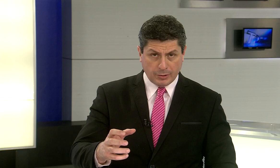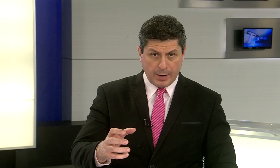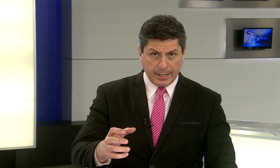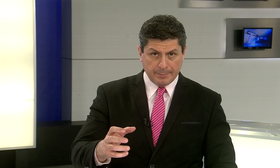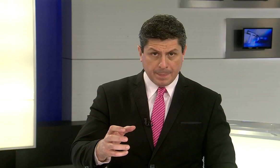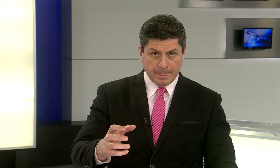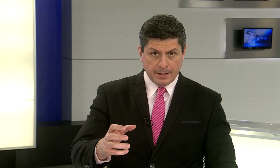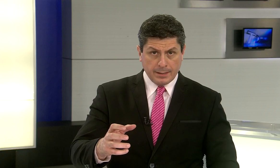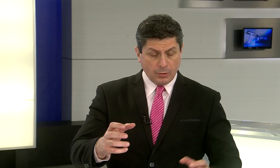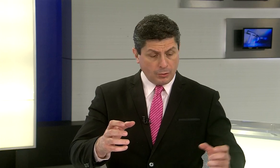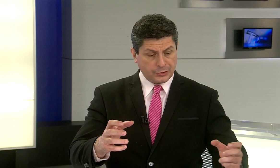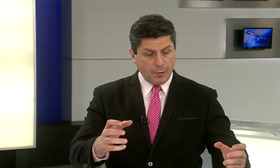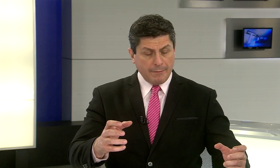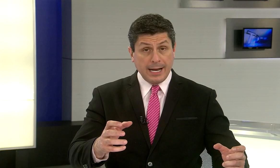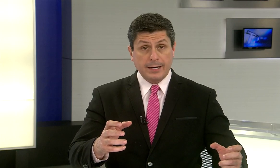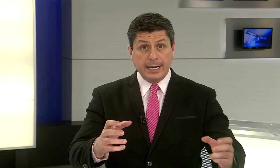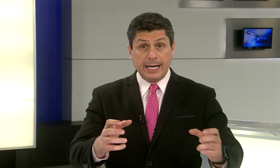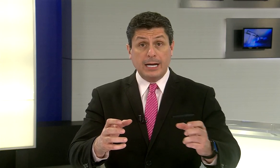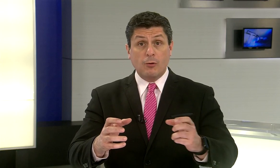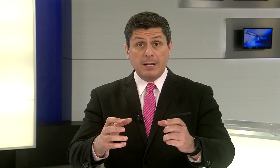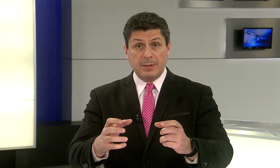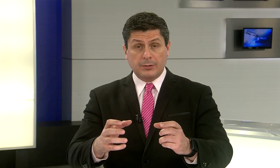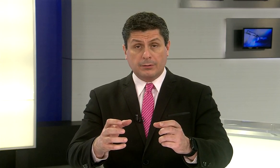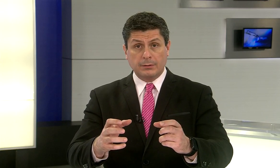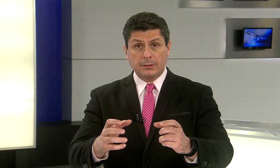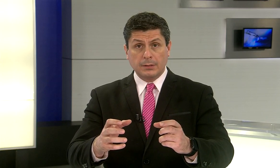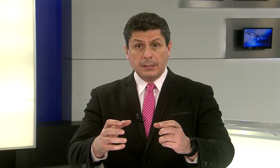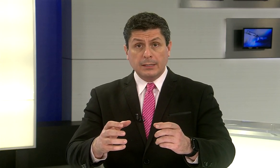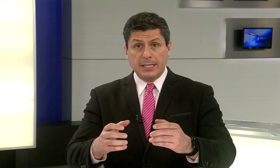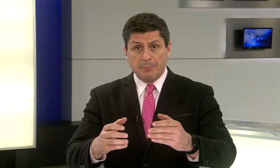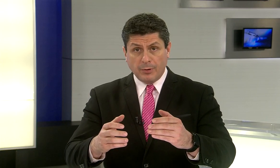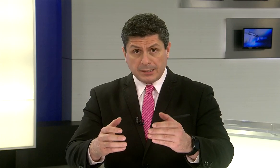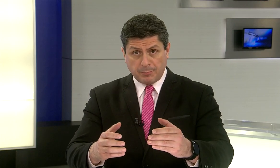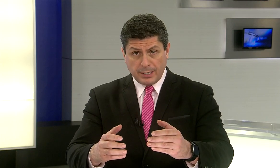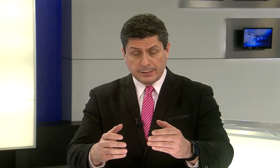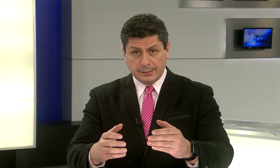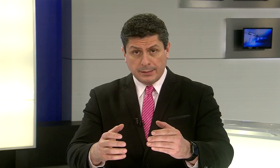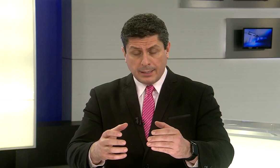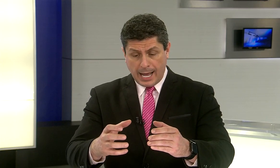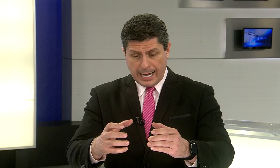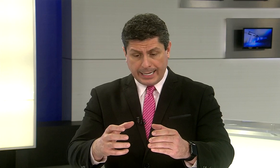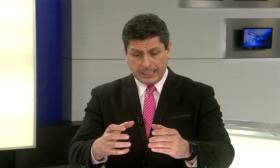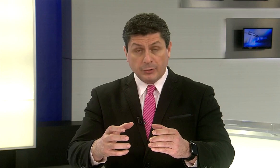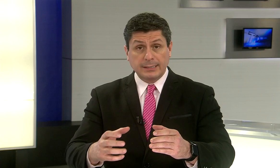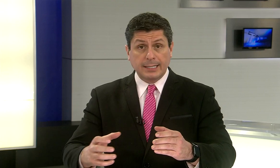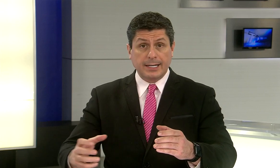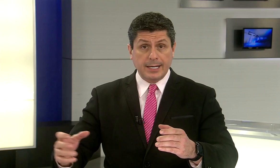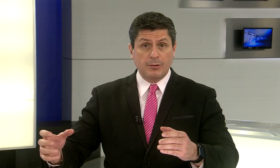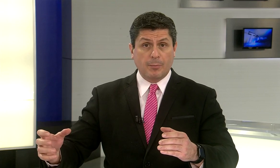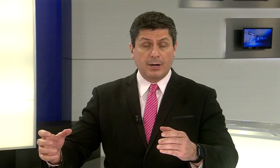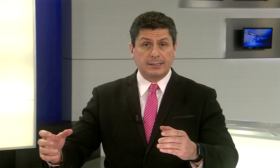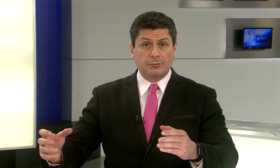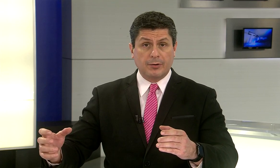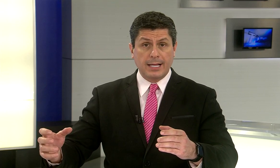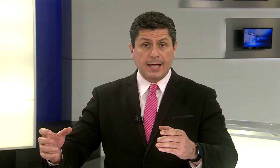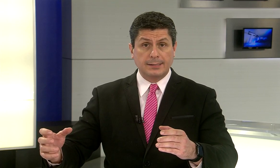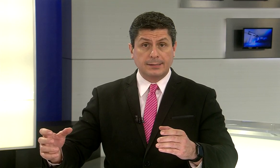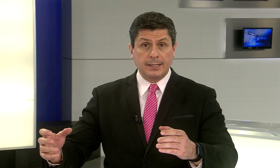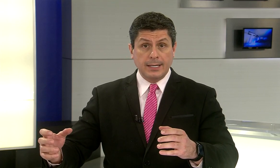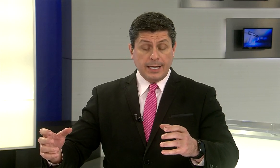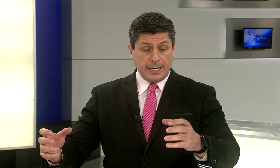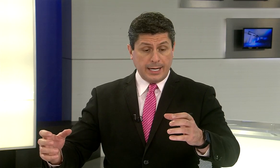Alejandro N. Conoció a Abel y lo invitó. Tiempo después, Alejandro es detenido por las